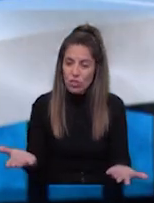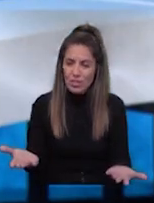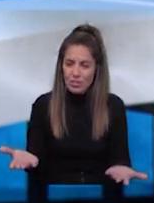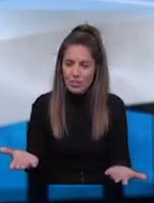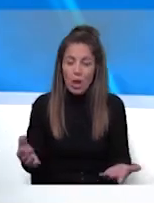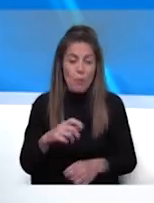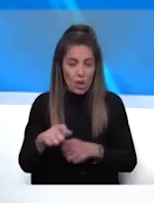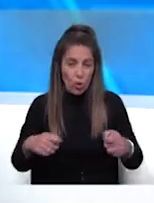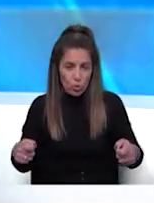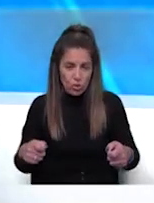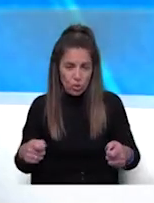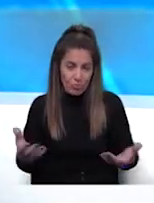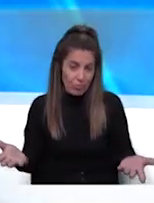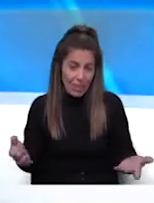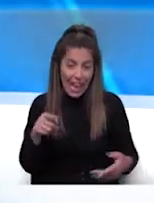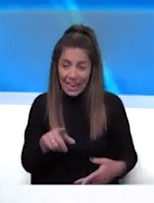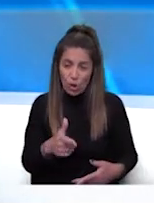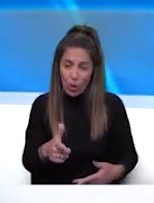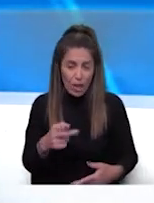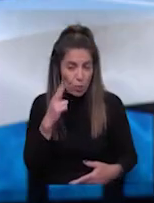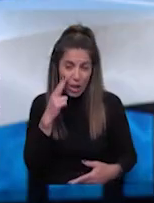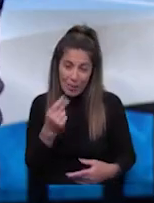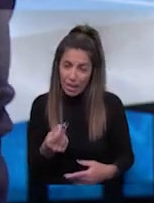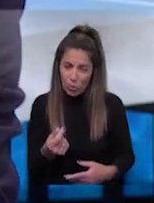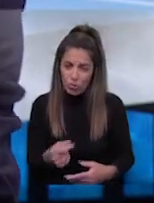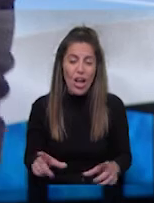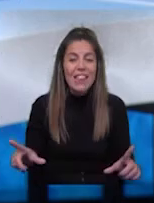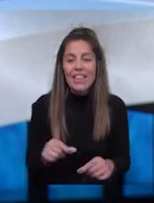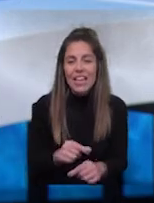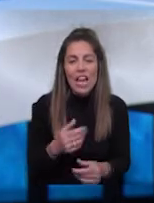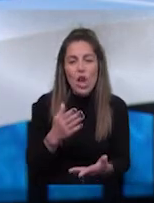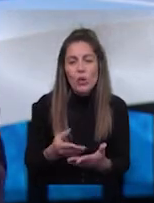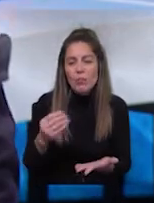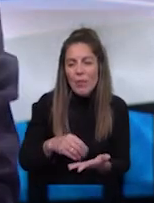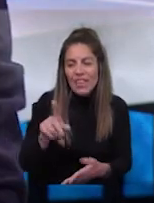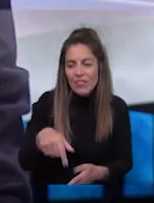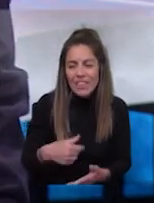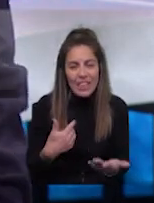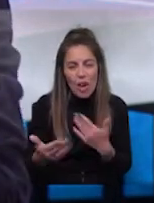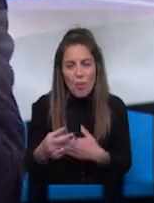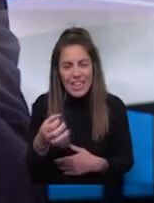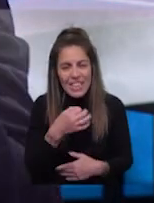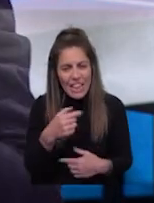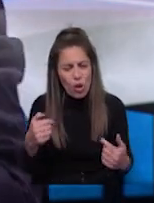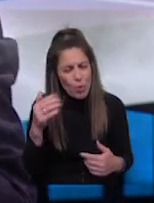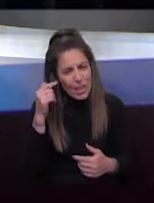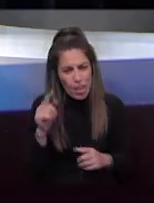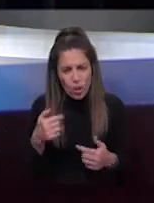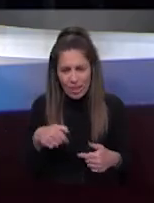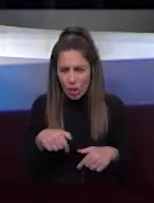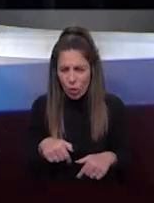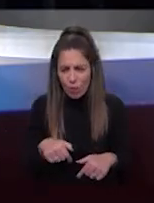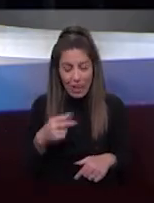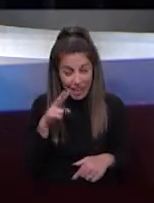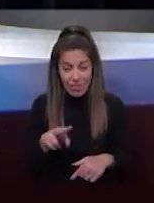mi conclusión es, ahí no hay un problema de recursos. En el cierre, Ricardo, la última vez que viniste, de que hablamos, me dijiste algo que me quedó hasta el día de hoy, para